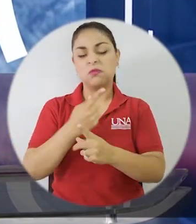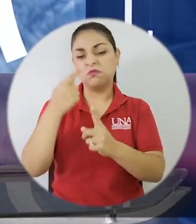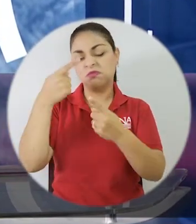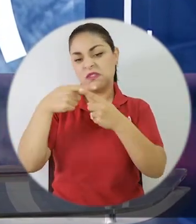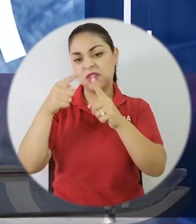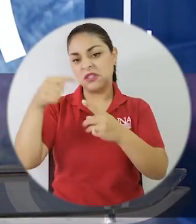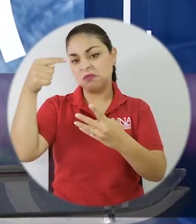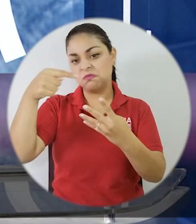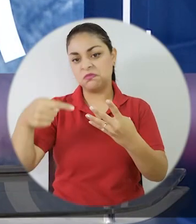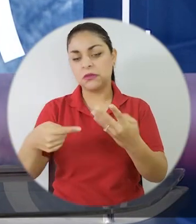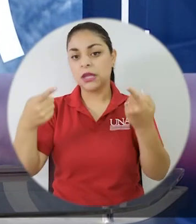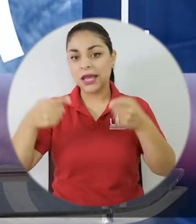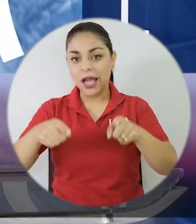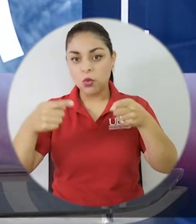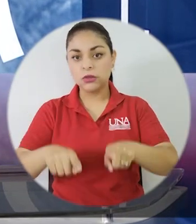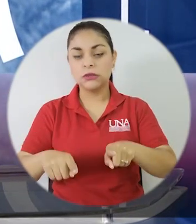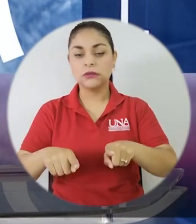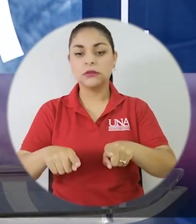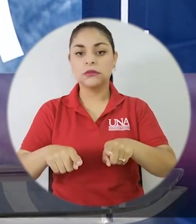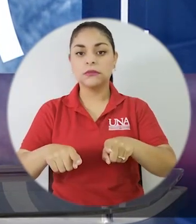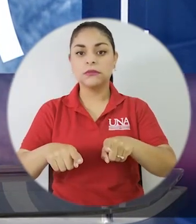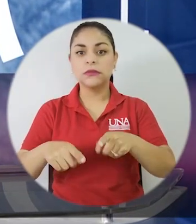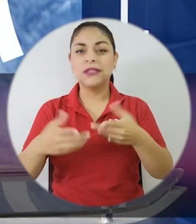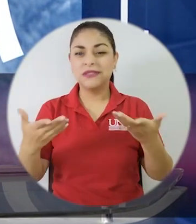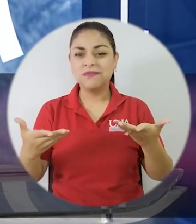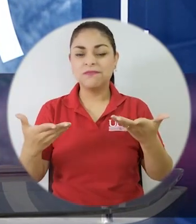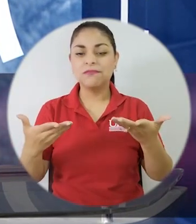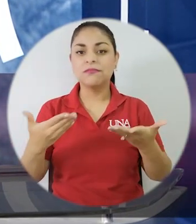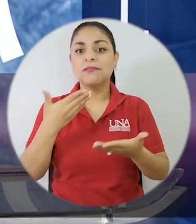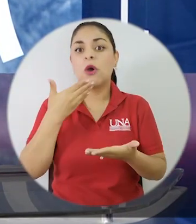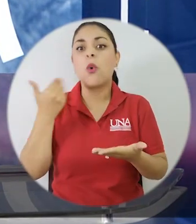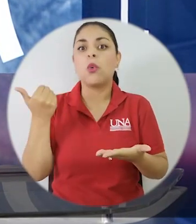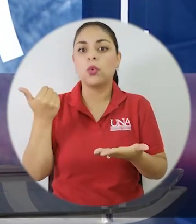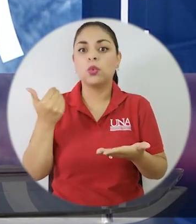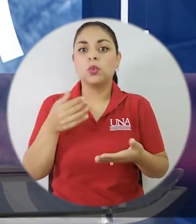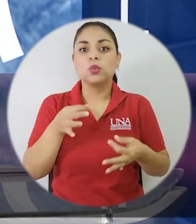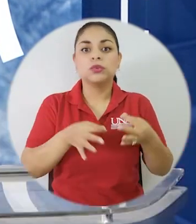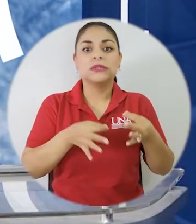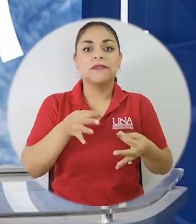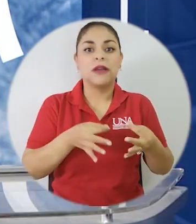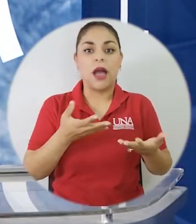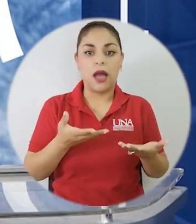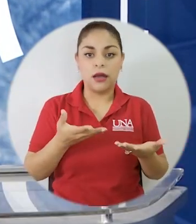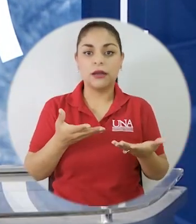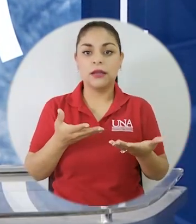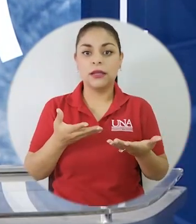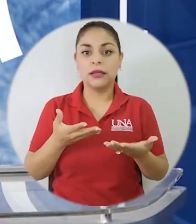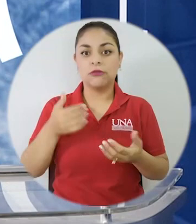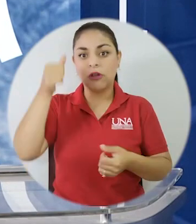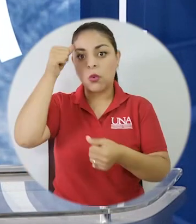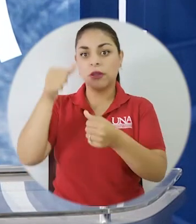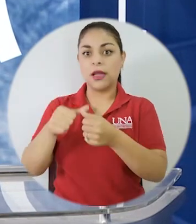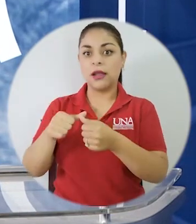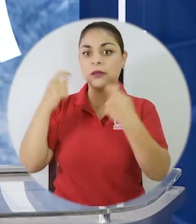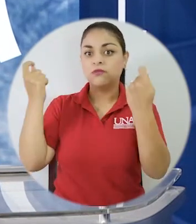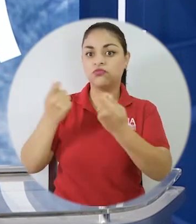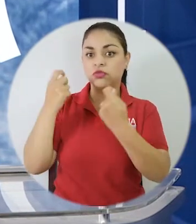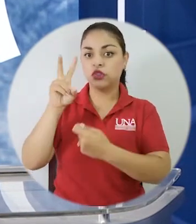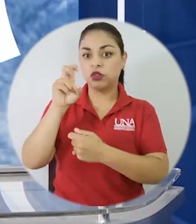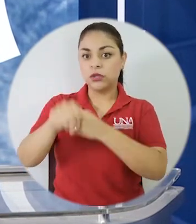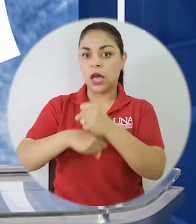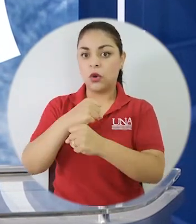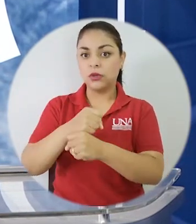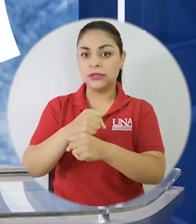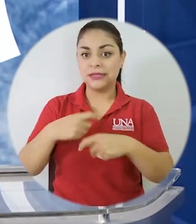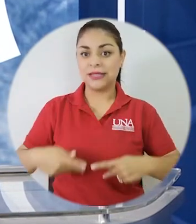causas, y pues qué mejor justificación que aprovechar la conmemoración de los 200 años de vida independiente para hacer un alto en